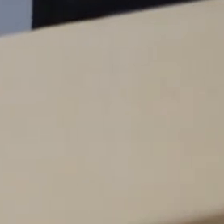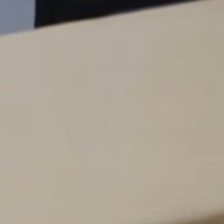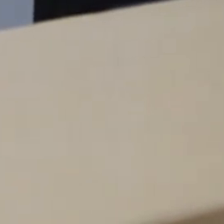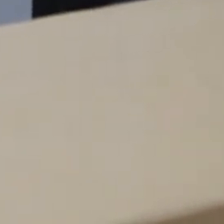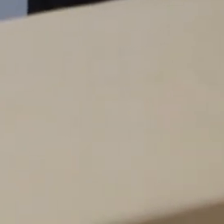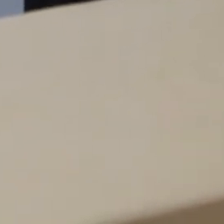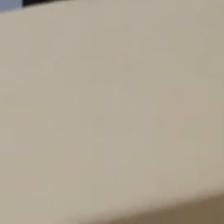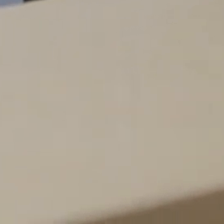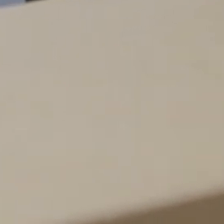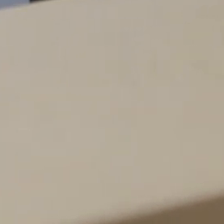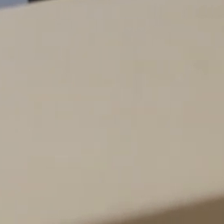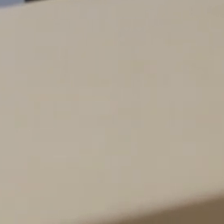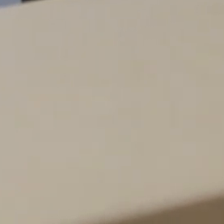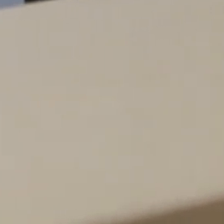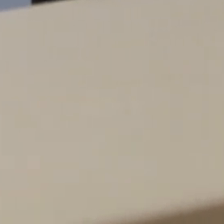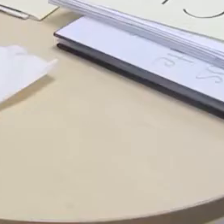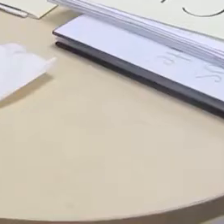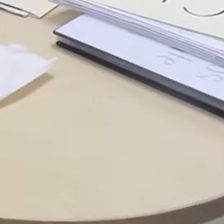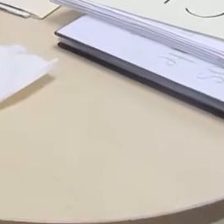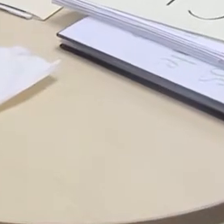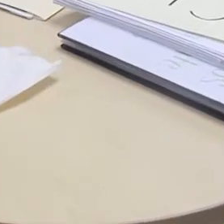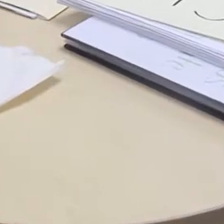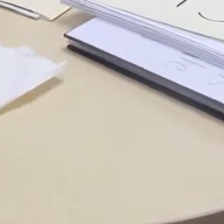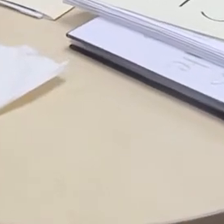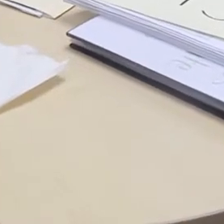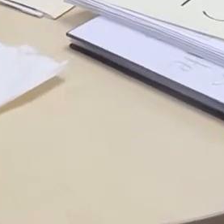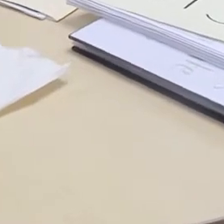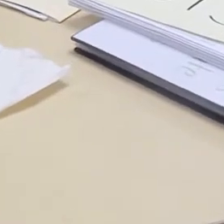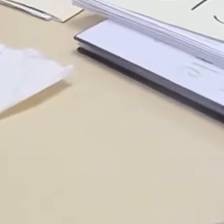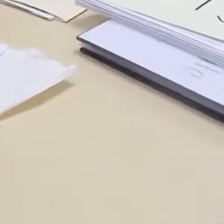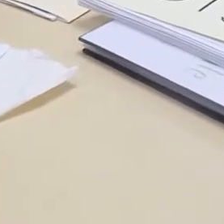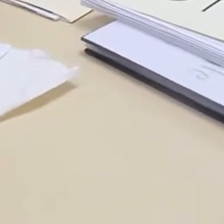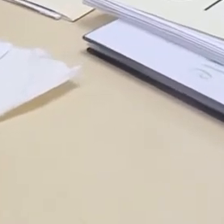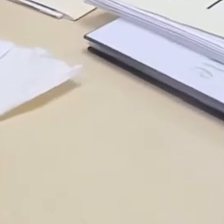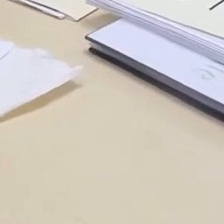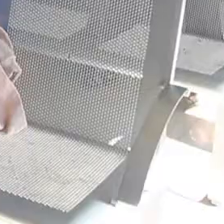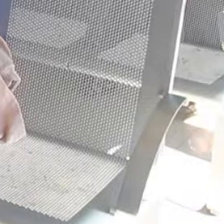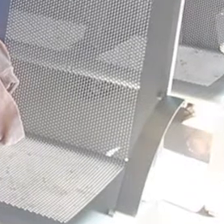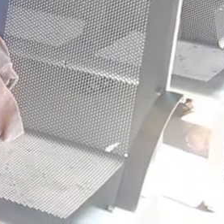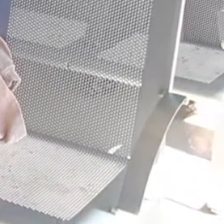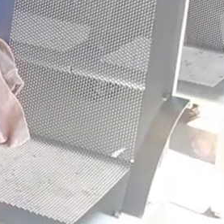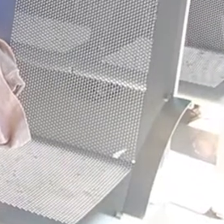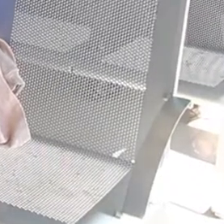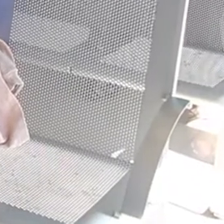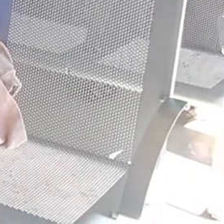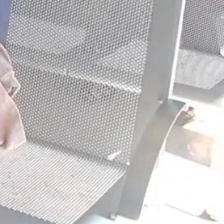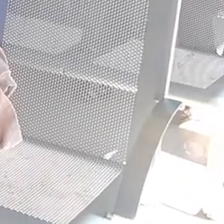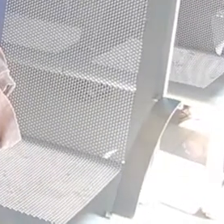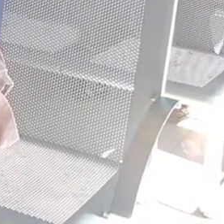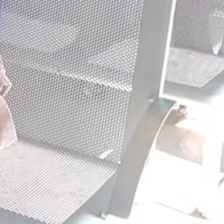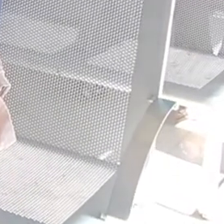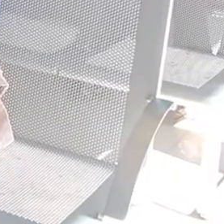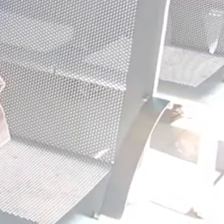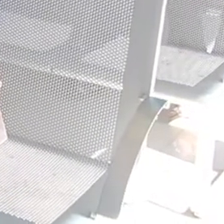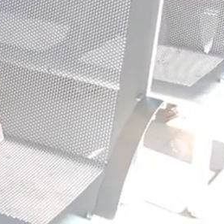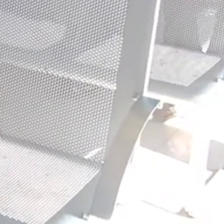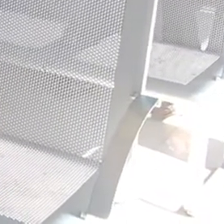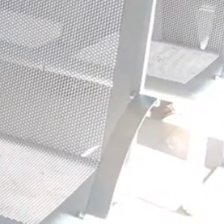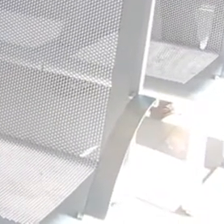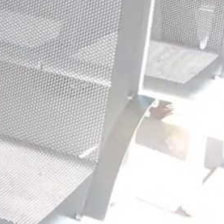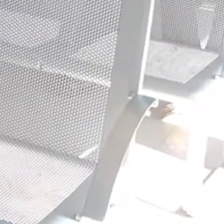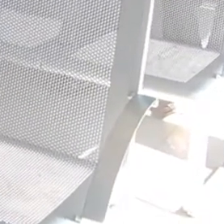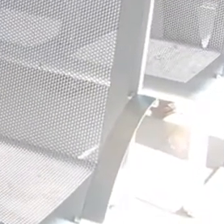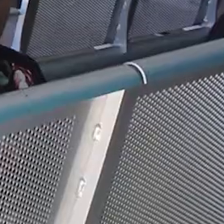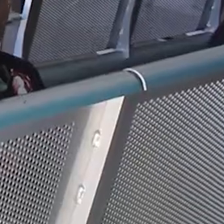primera instancia a la paciente que llega a una institución solicitando interrumpir su embarazo. En ocasiones, dijo, la persona desiste.